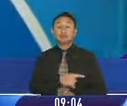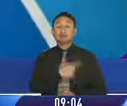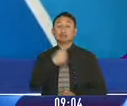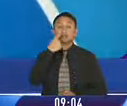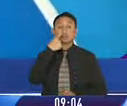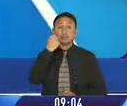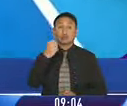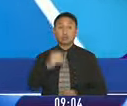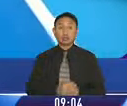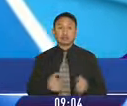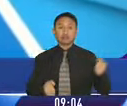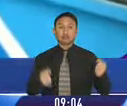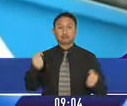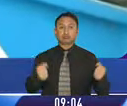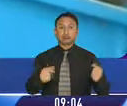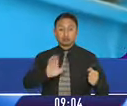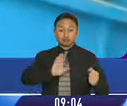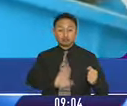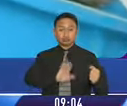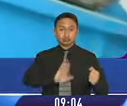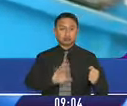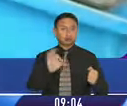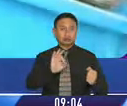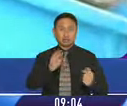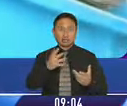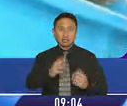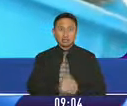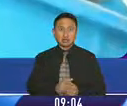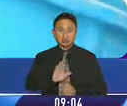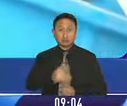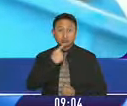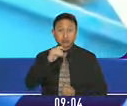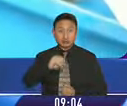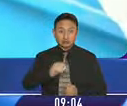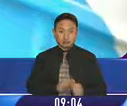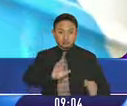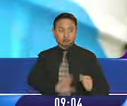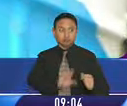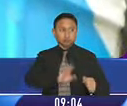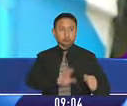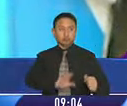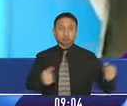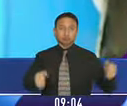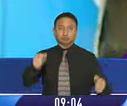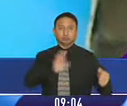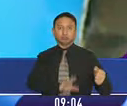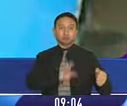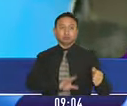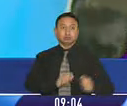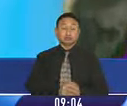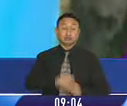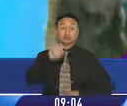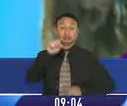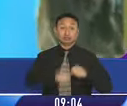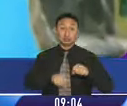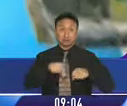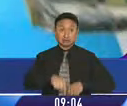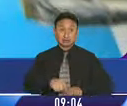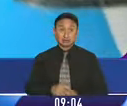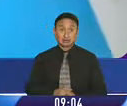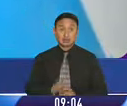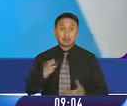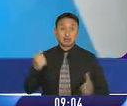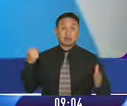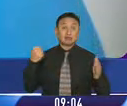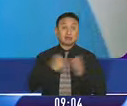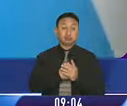conductor se habría quedado sin frenos, eso es lo que mencionó. En otras palabras, el vehículo habría sufrido un desperfecto mecánico.